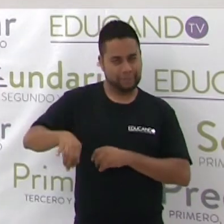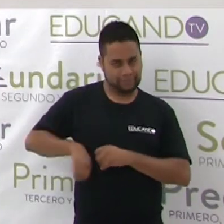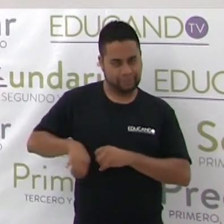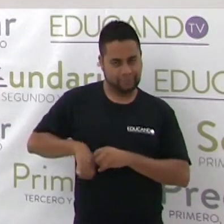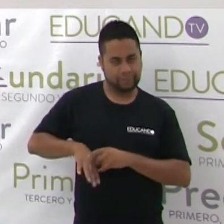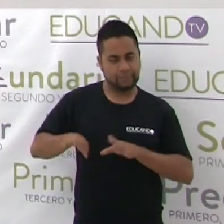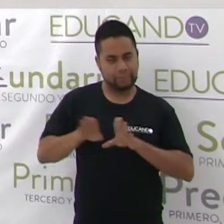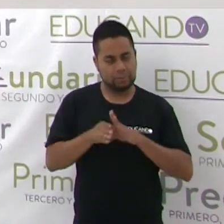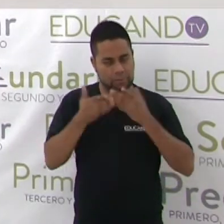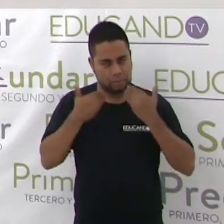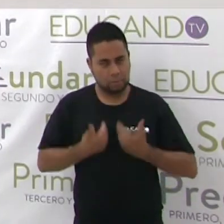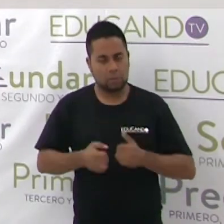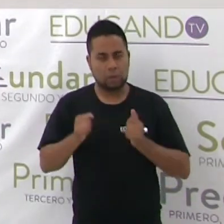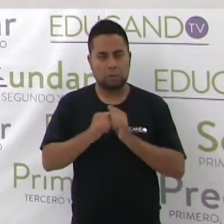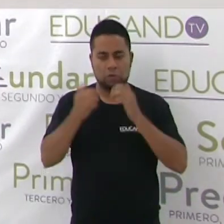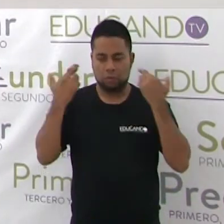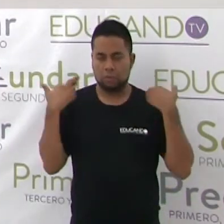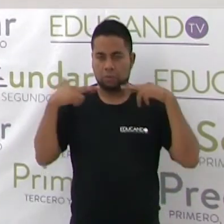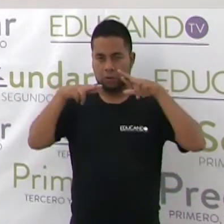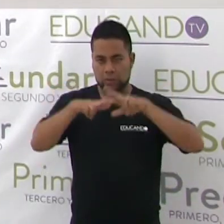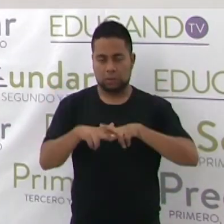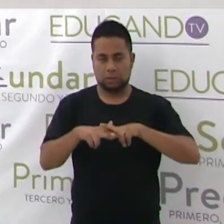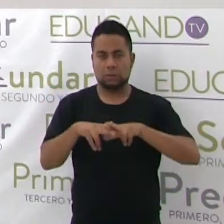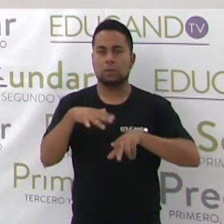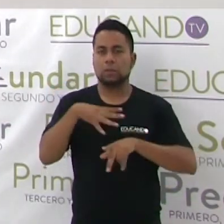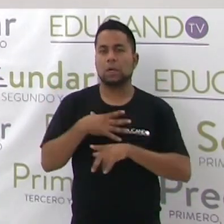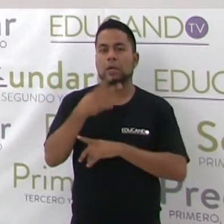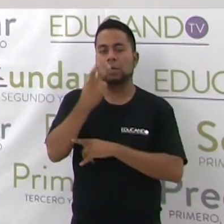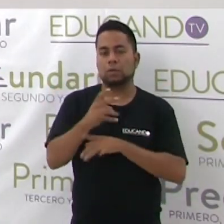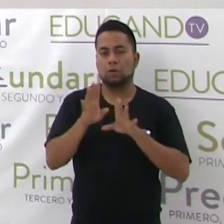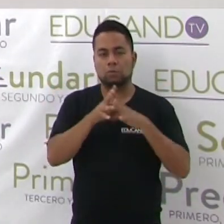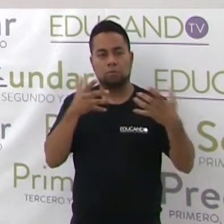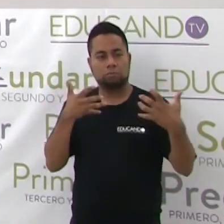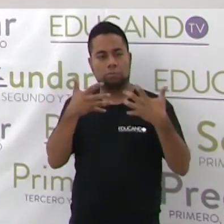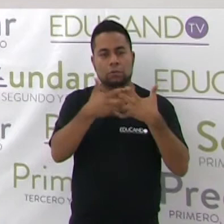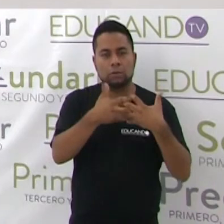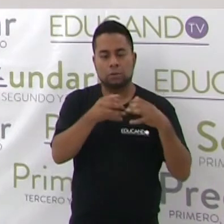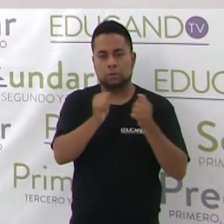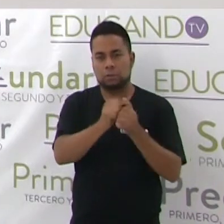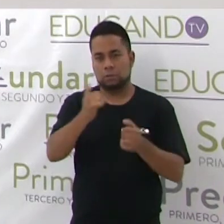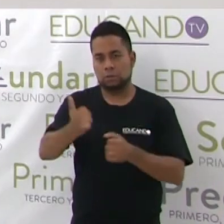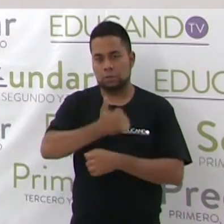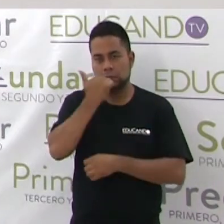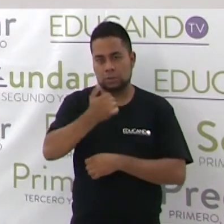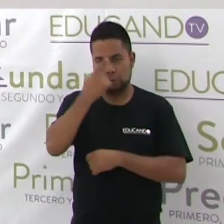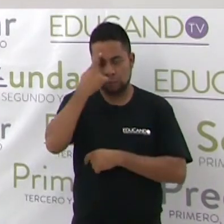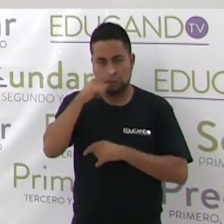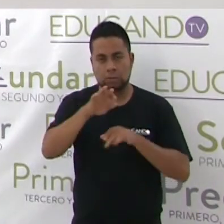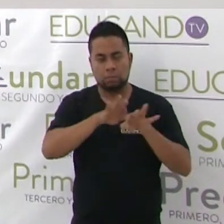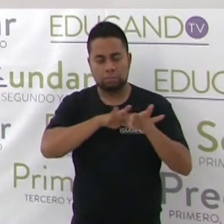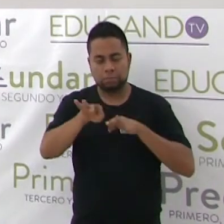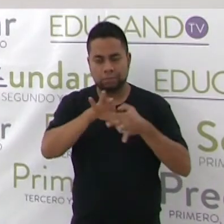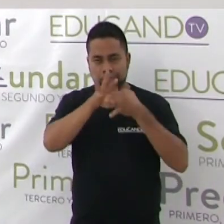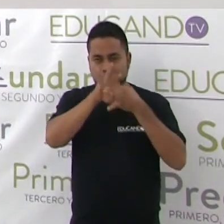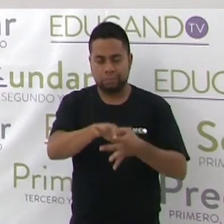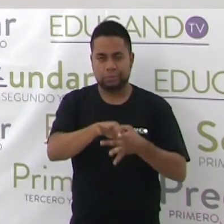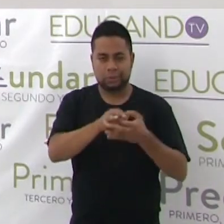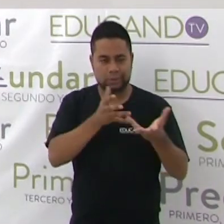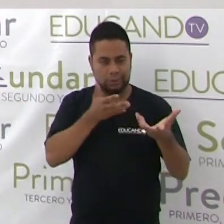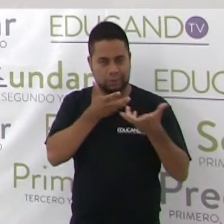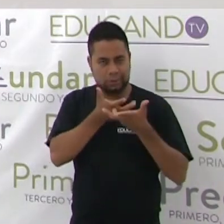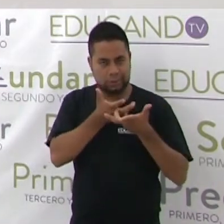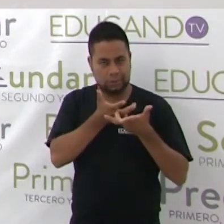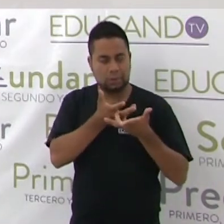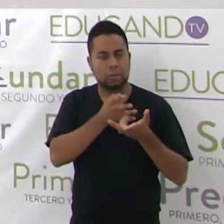que nosotros como docentes tengamos esa empatía con nuestros alumnos para que podamos trabajar bien en conjunto